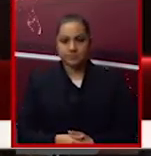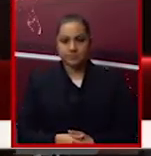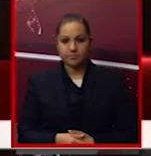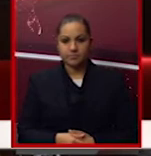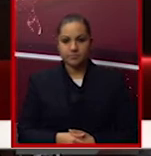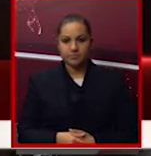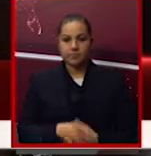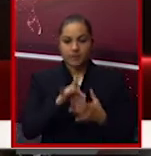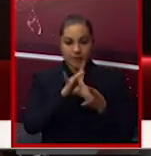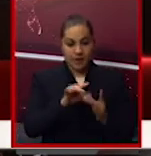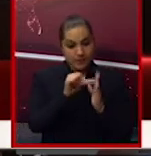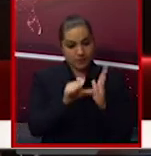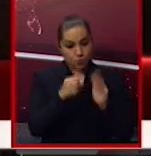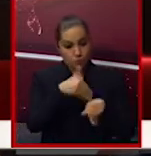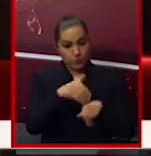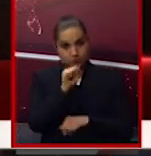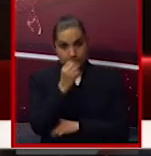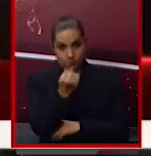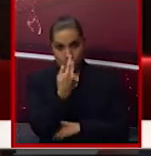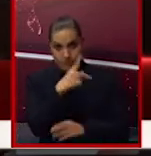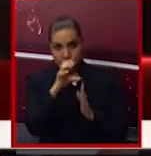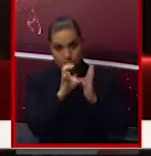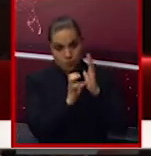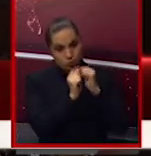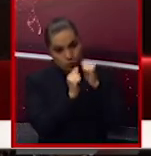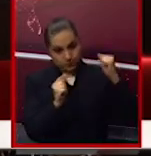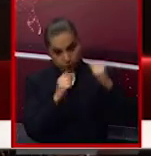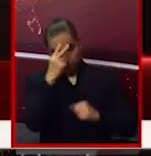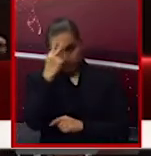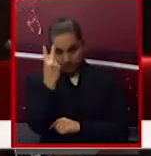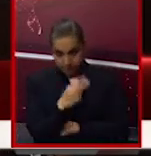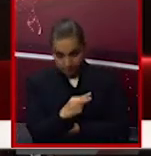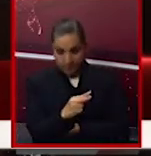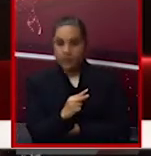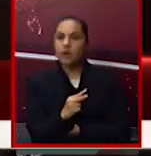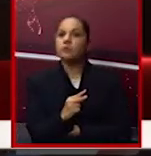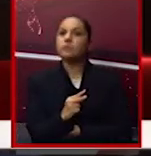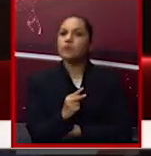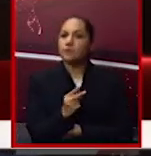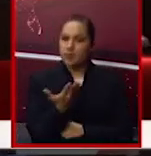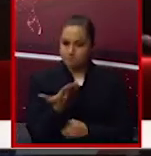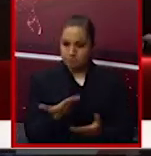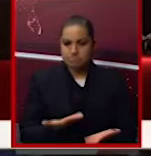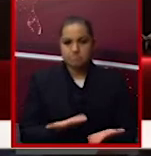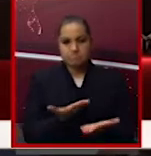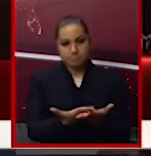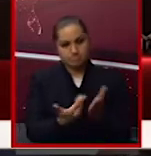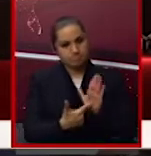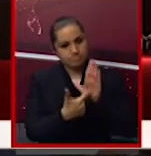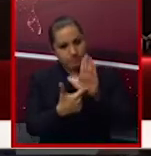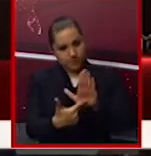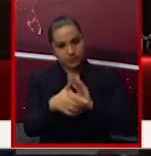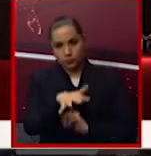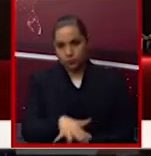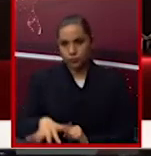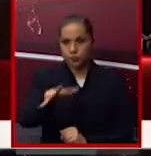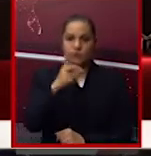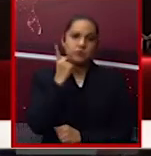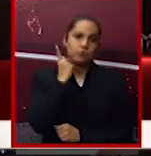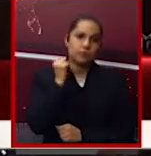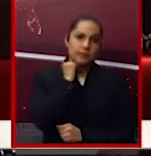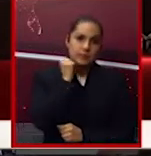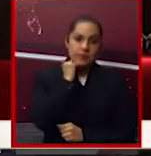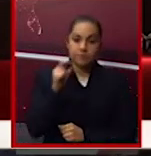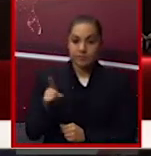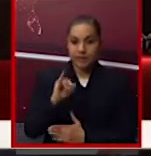69 de la Constitución Política de los Estados Unidos Mexicanos, presento a este honorable Congreso de la Unión el